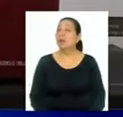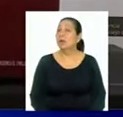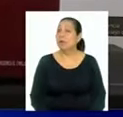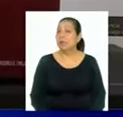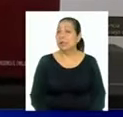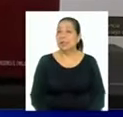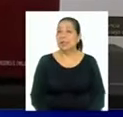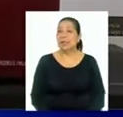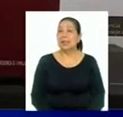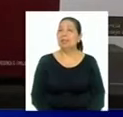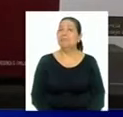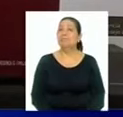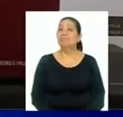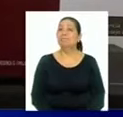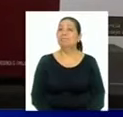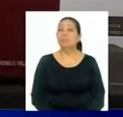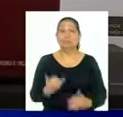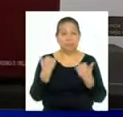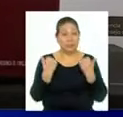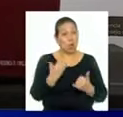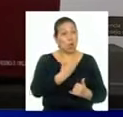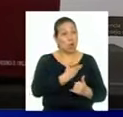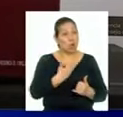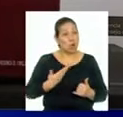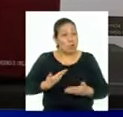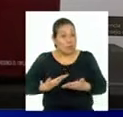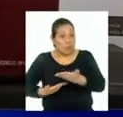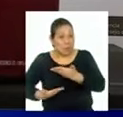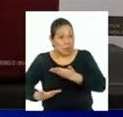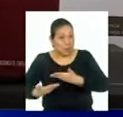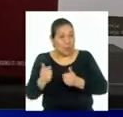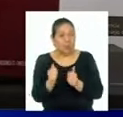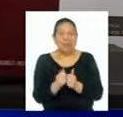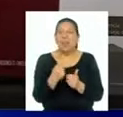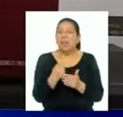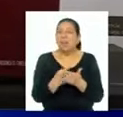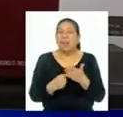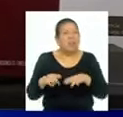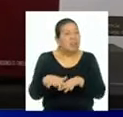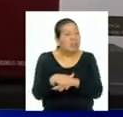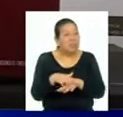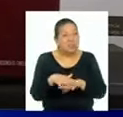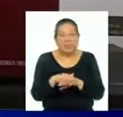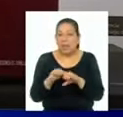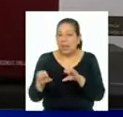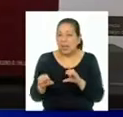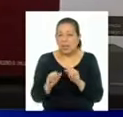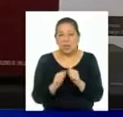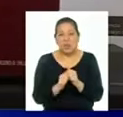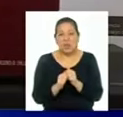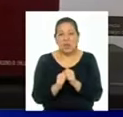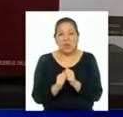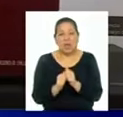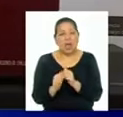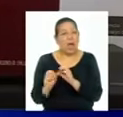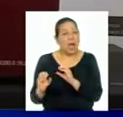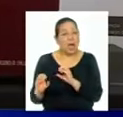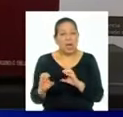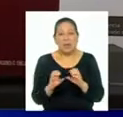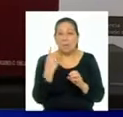la siguiente. En este gobierno de transición y emergencia, ¿qué gestiones han hecho o han